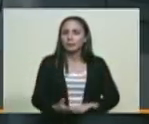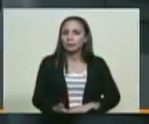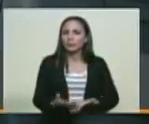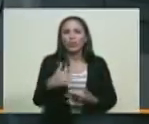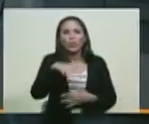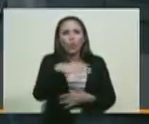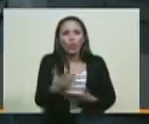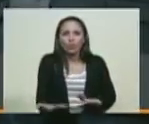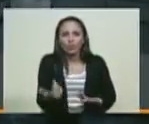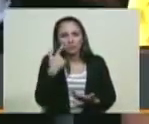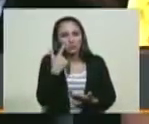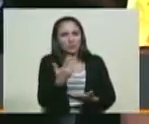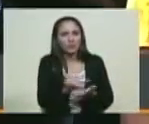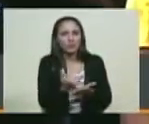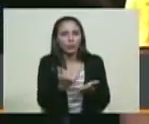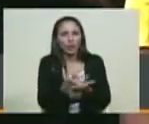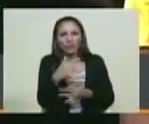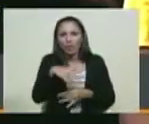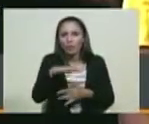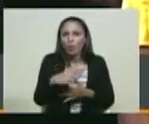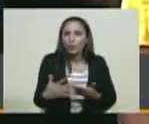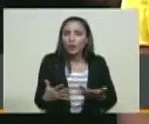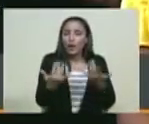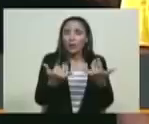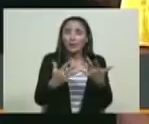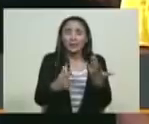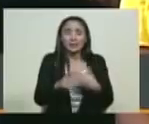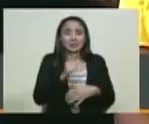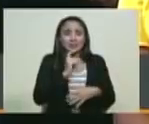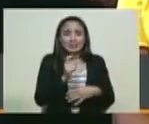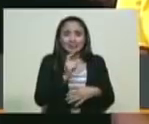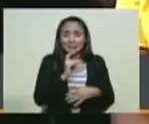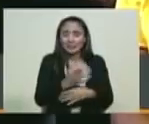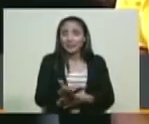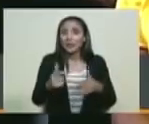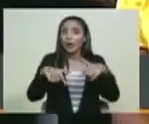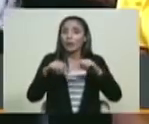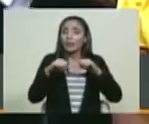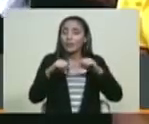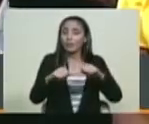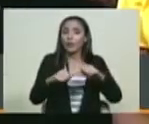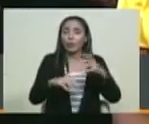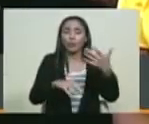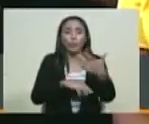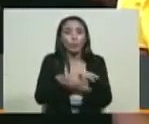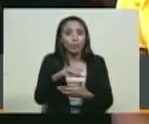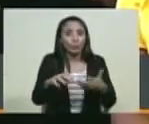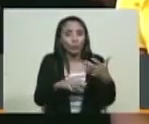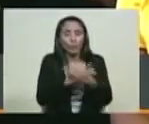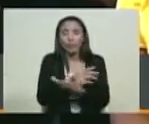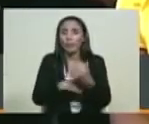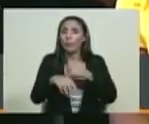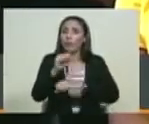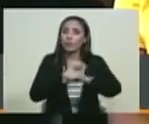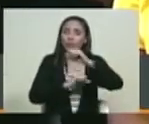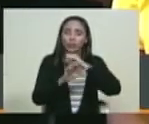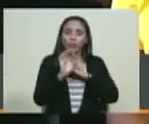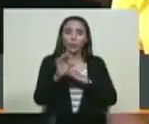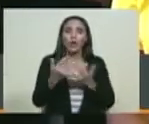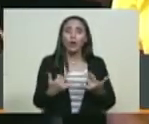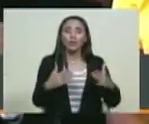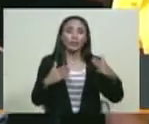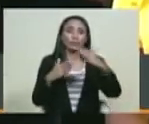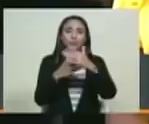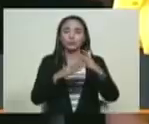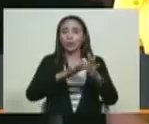donde se haya dado una batalla tan sistemática, permanente, como la que está dando el Estado venezolano en contra de la